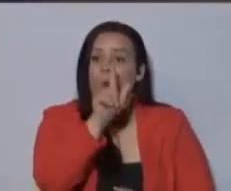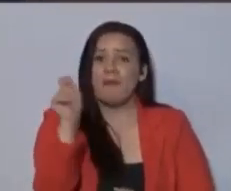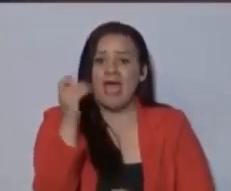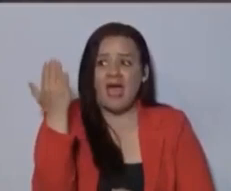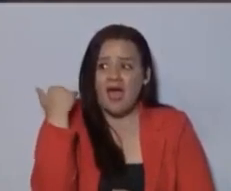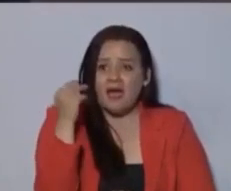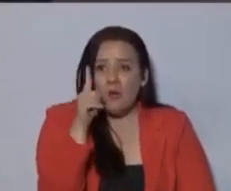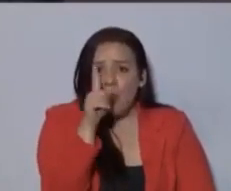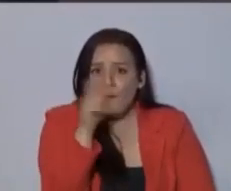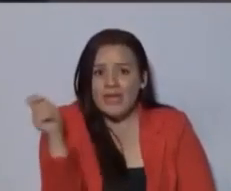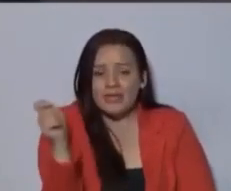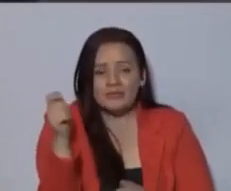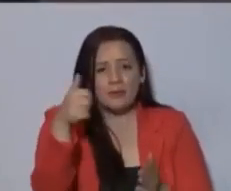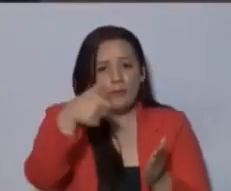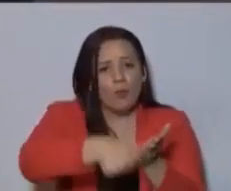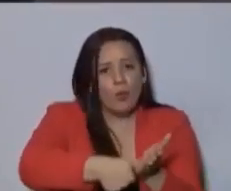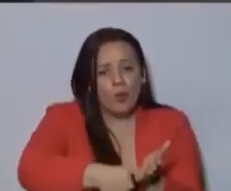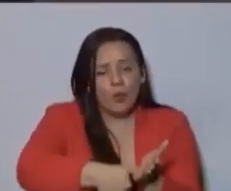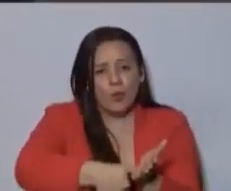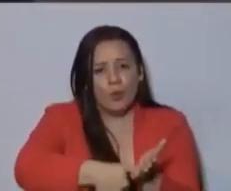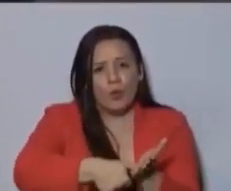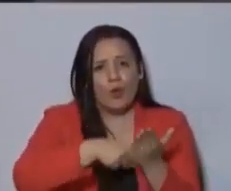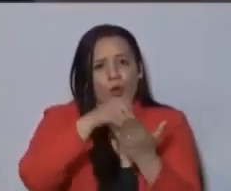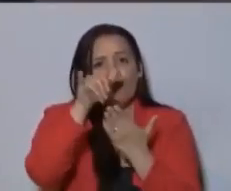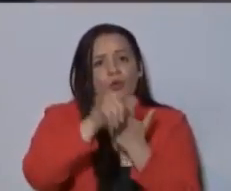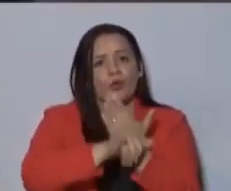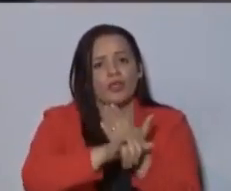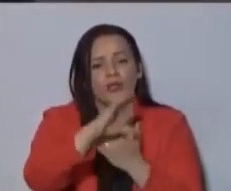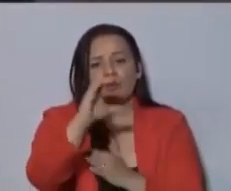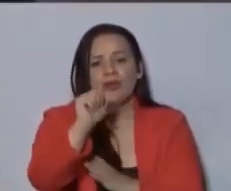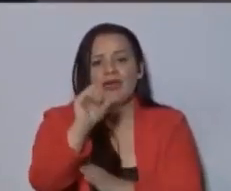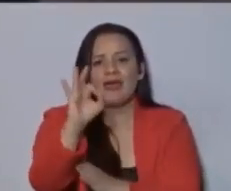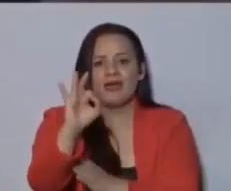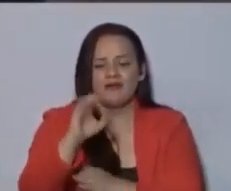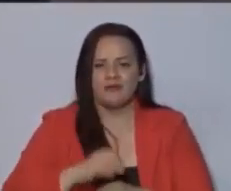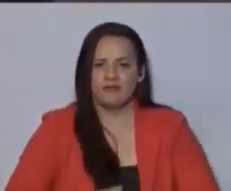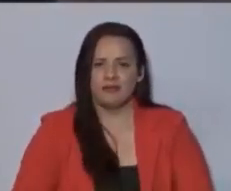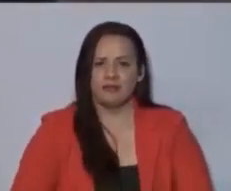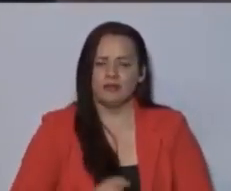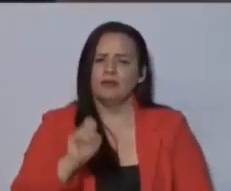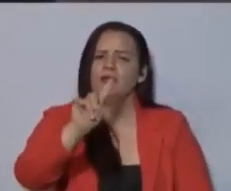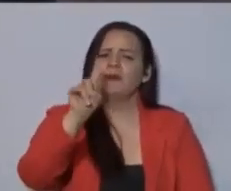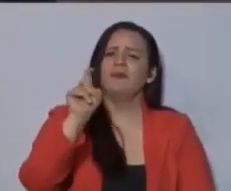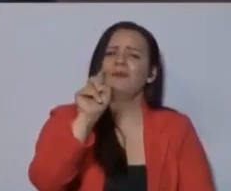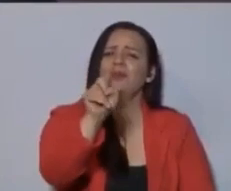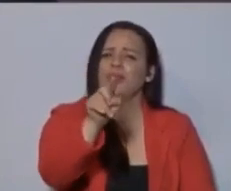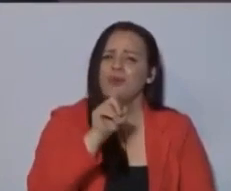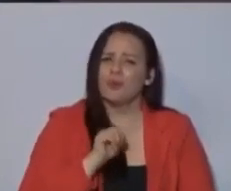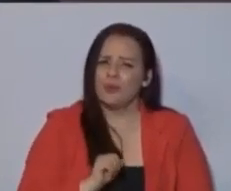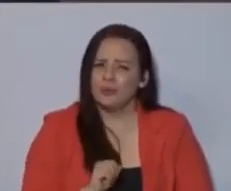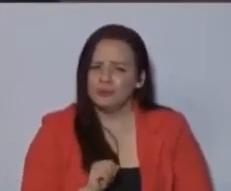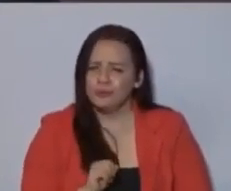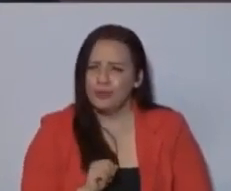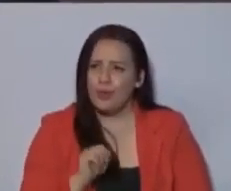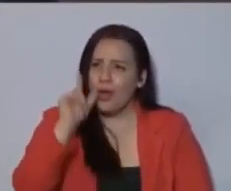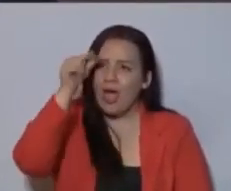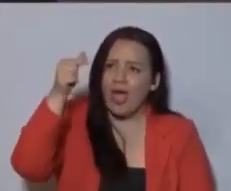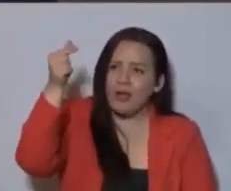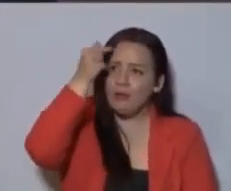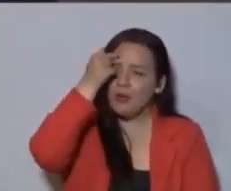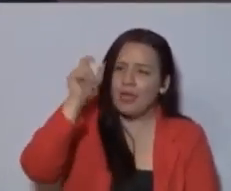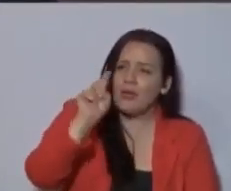Hace un mes votamos el proyecto de la CAF. Yo le pregunto al Poder